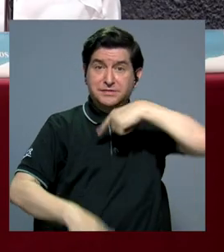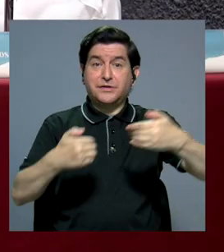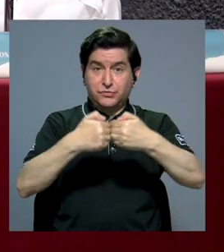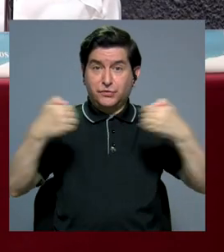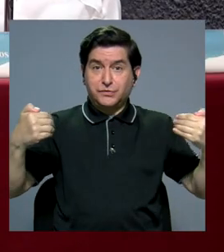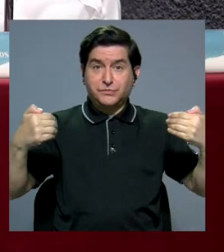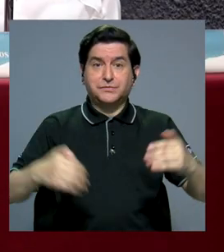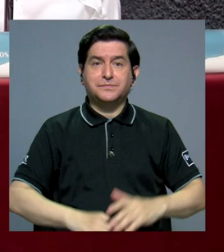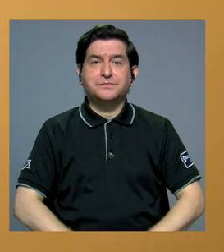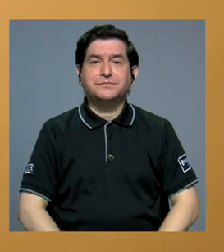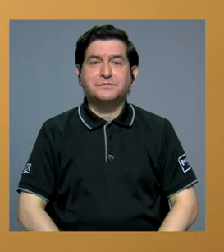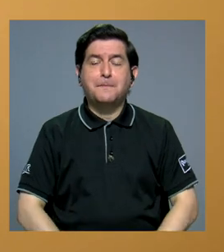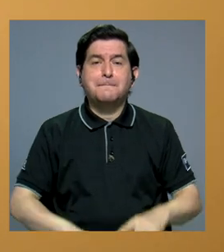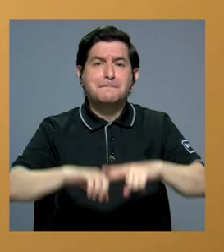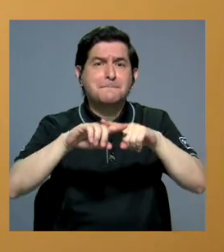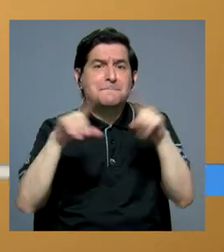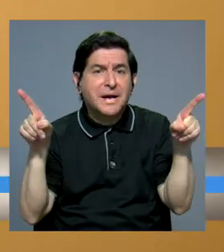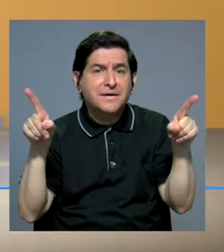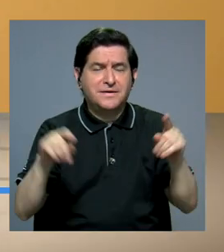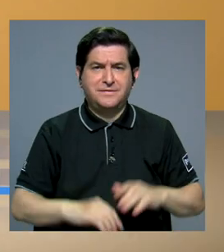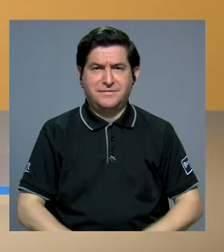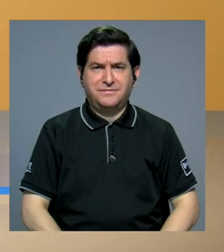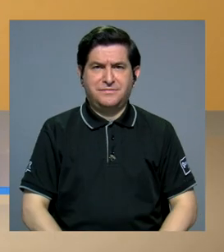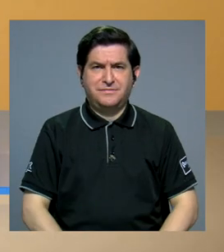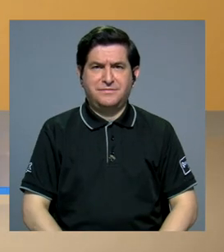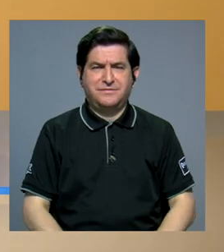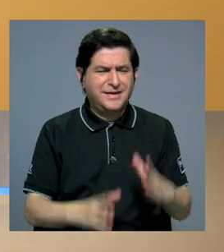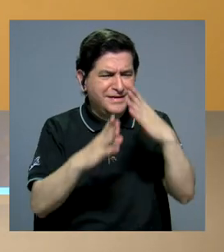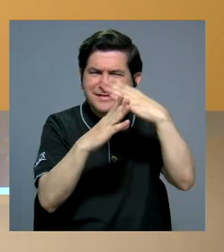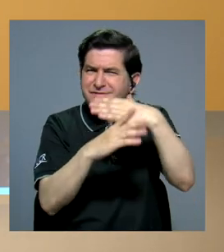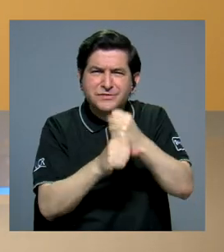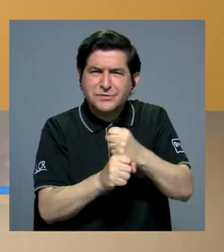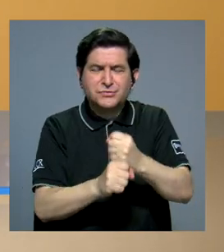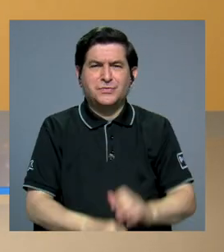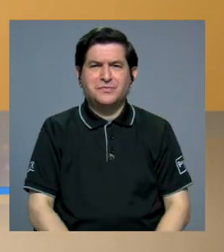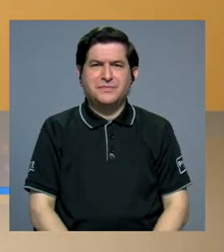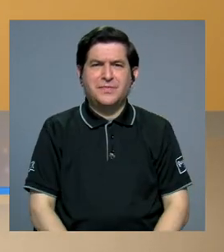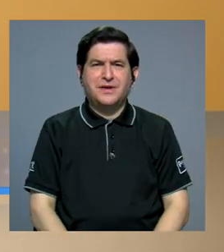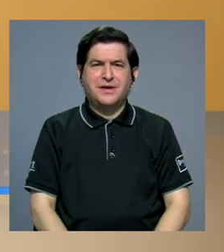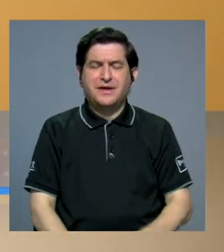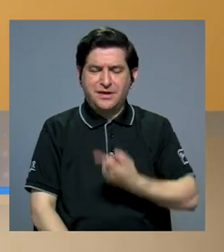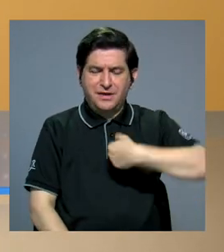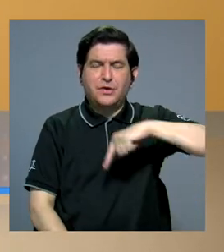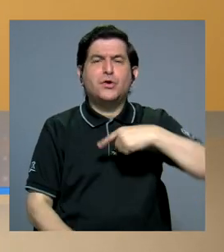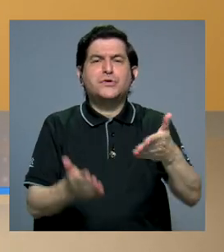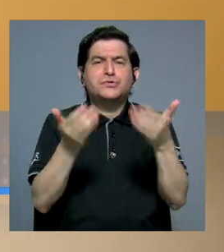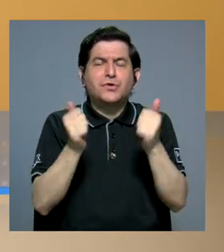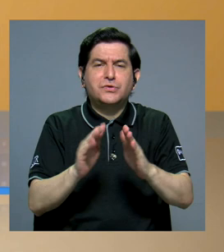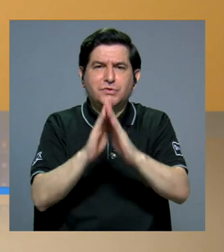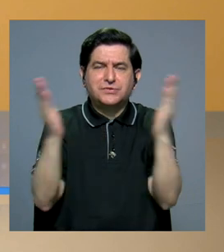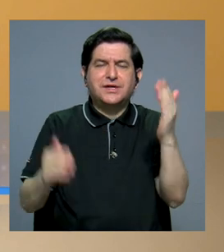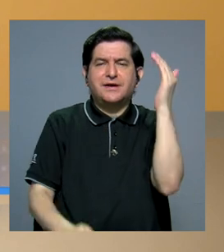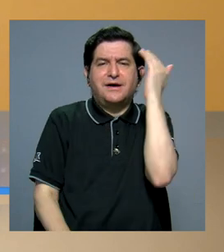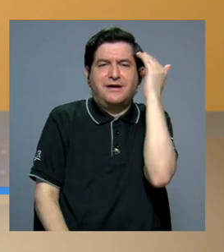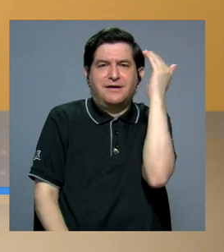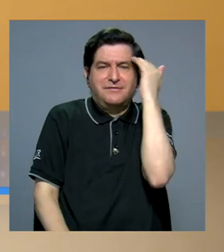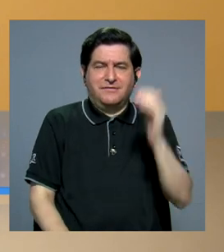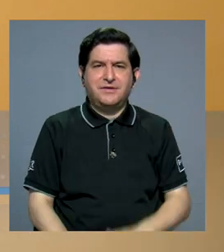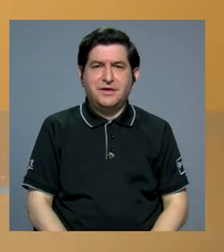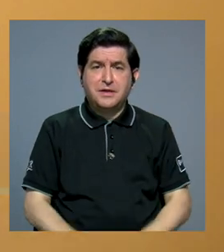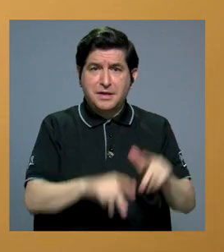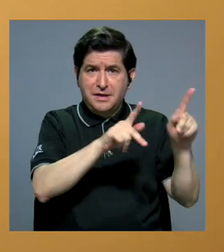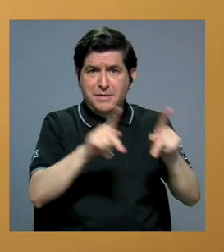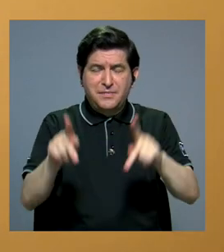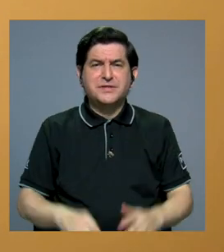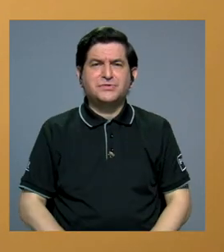nos segregó. Pero, en síntesis, lo que nosotras queremos es abrir la conciencia,